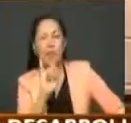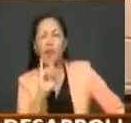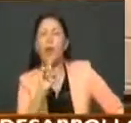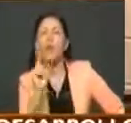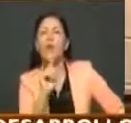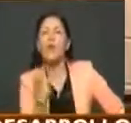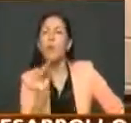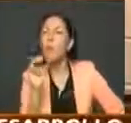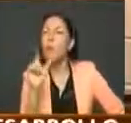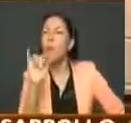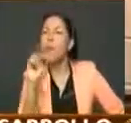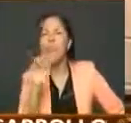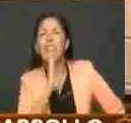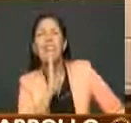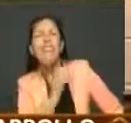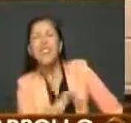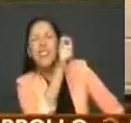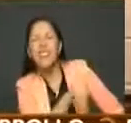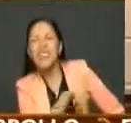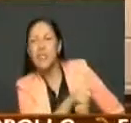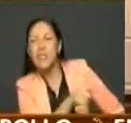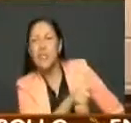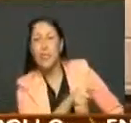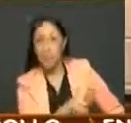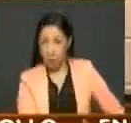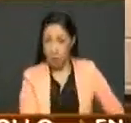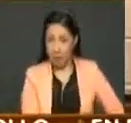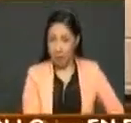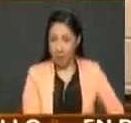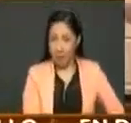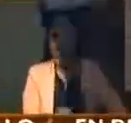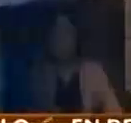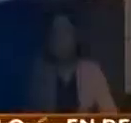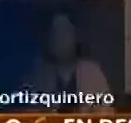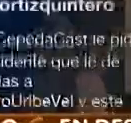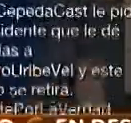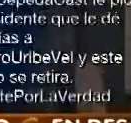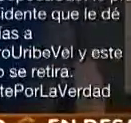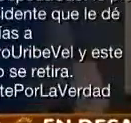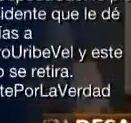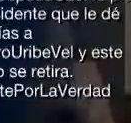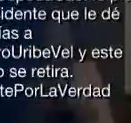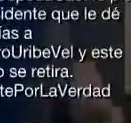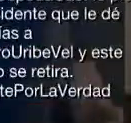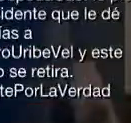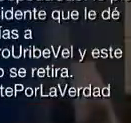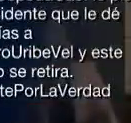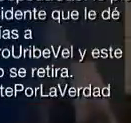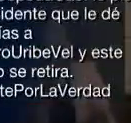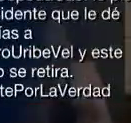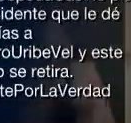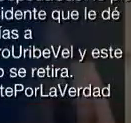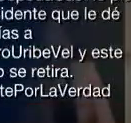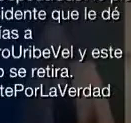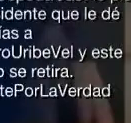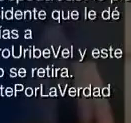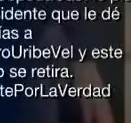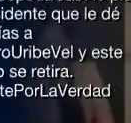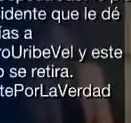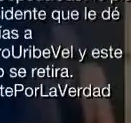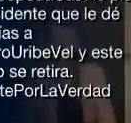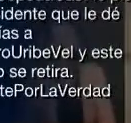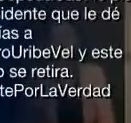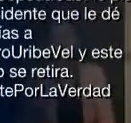Molina? Bueno, Luis Carlos Molina es el banquero de Pablo Escobar. Es del círculo, del núcleo